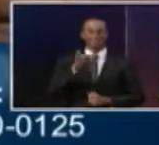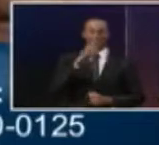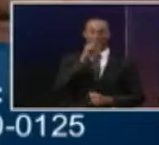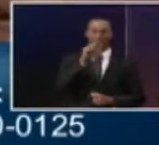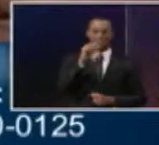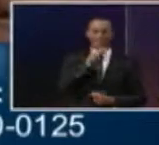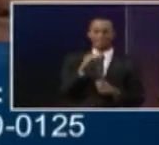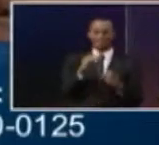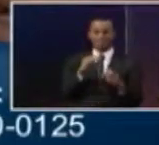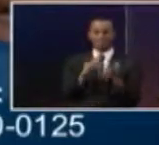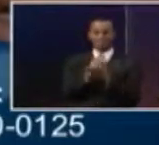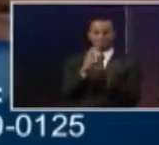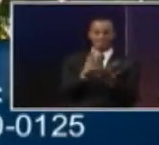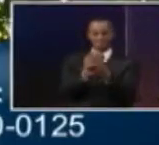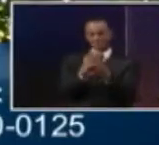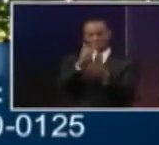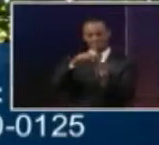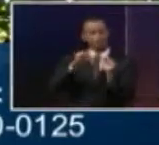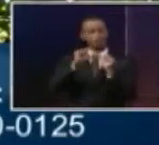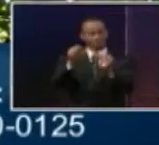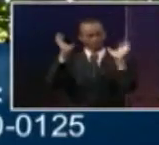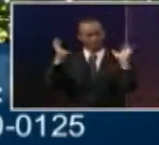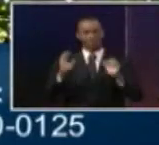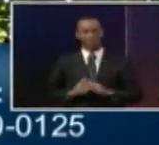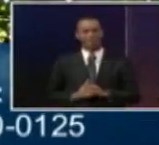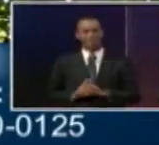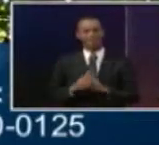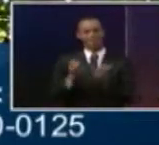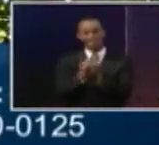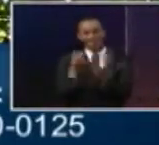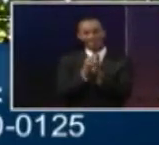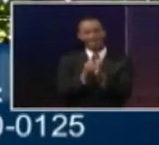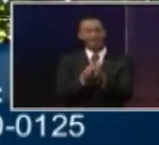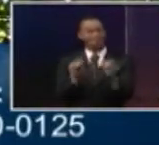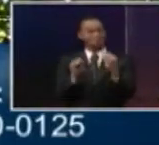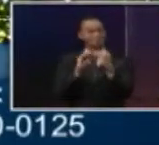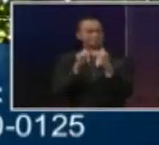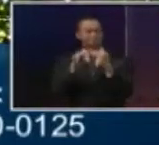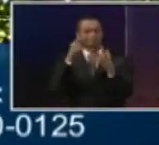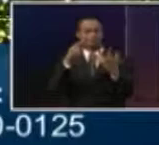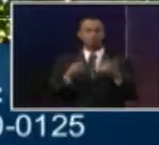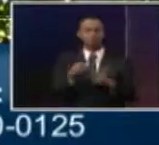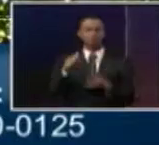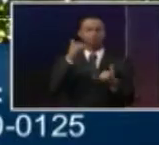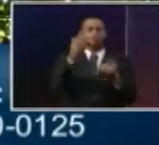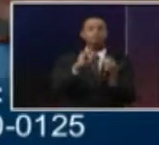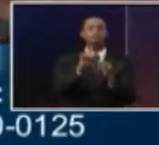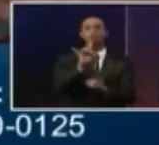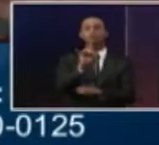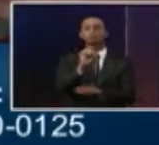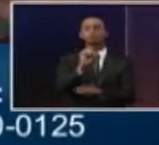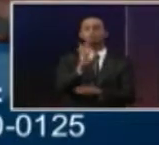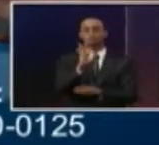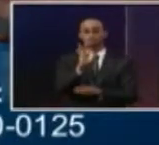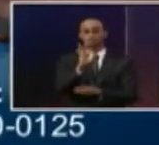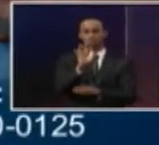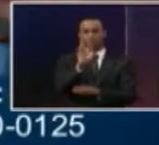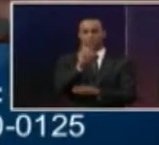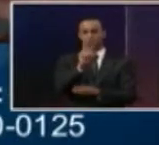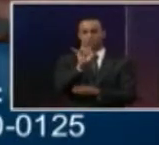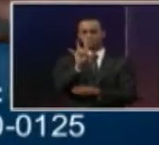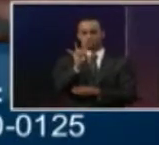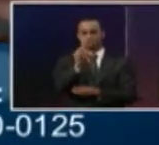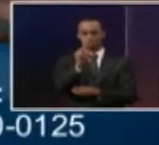se puede ser amigo. El derecho nunca se pierde. No. Se pierde. Daya, claro que se pierde. ¿Dónde te llaman a ti? En el